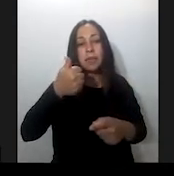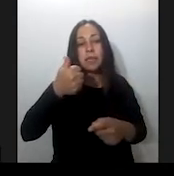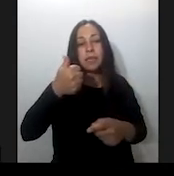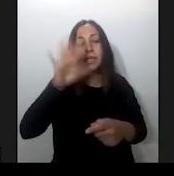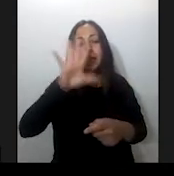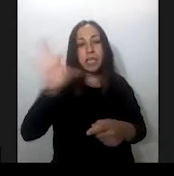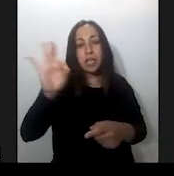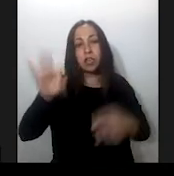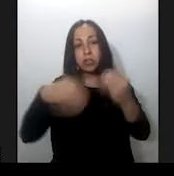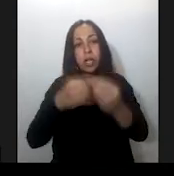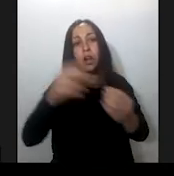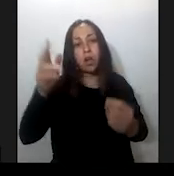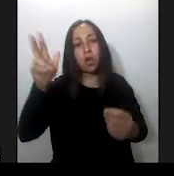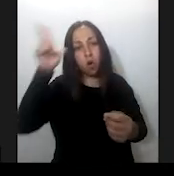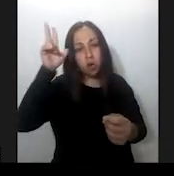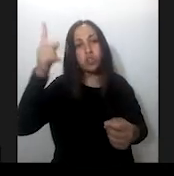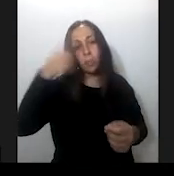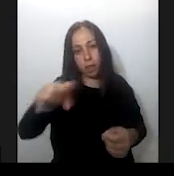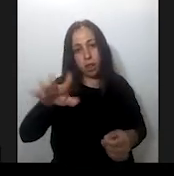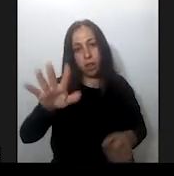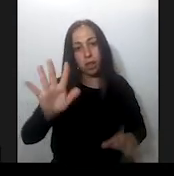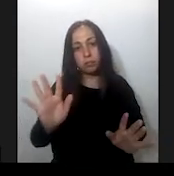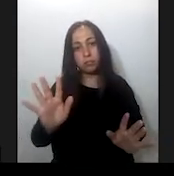6500 y 8000.